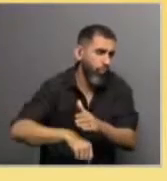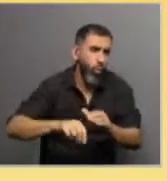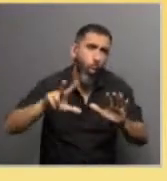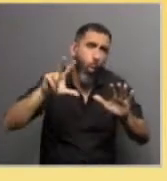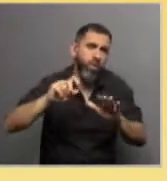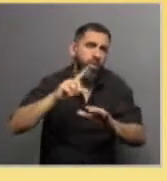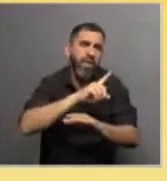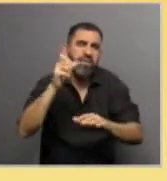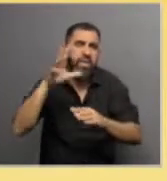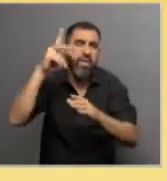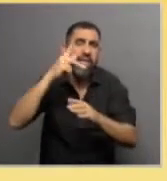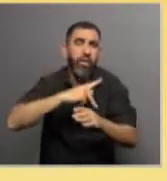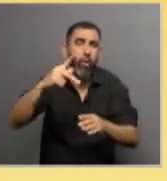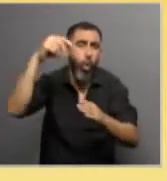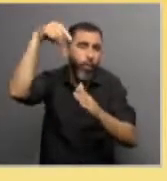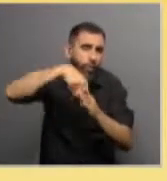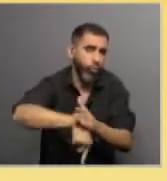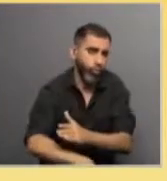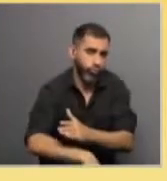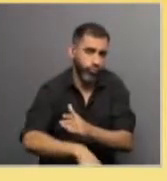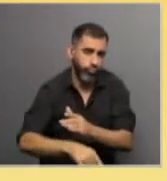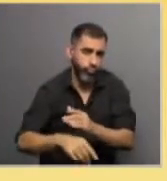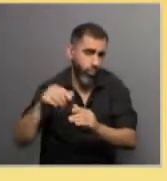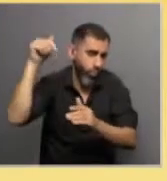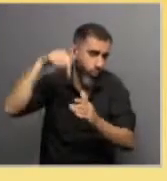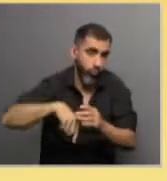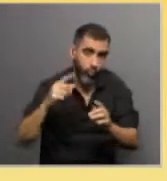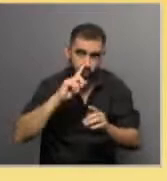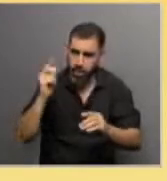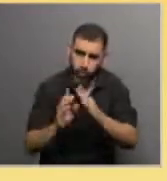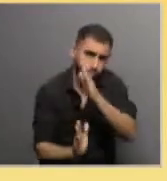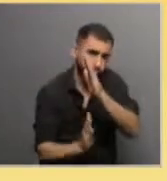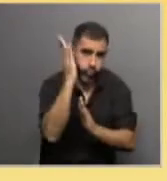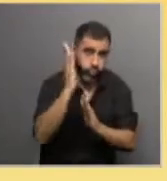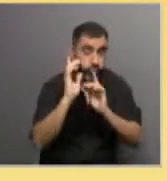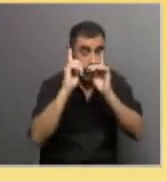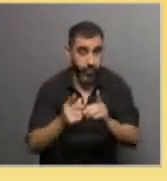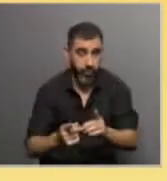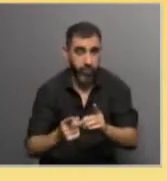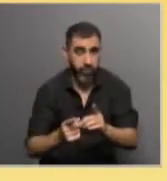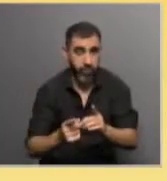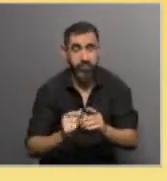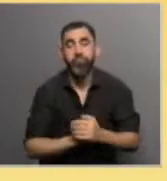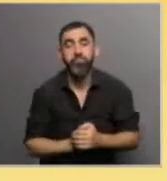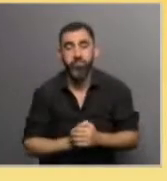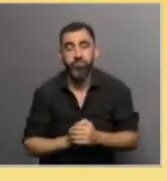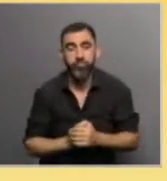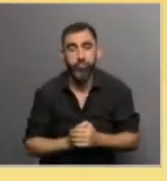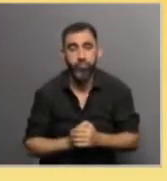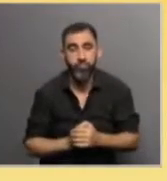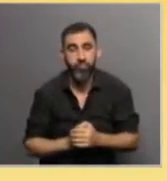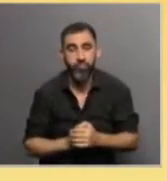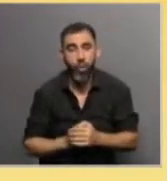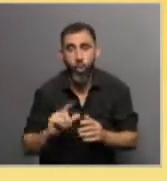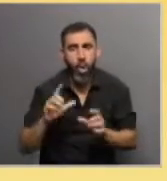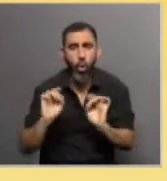100 kilómetros de profundidad, y que tienen un ascenso rapidísimo hacia la superficie, son prácticamente puros, no han